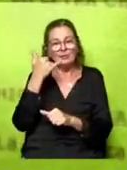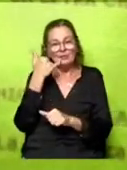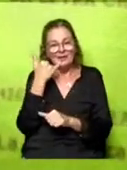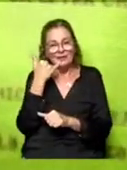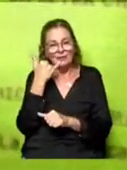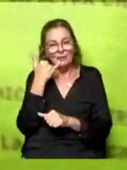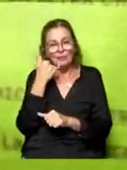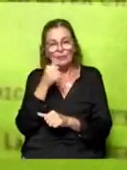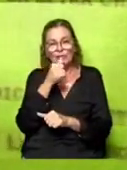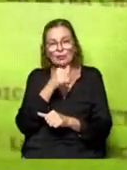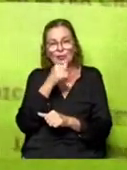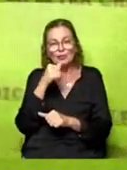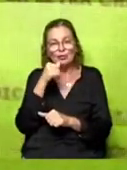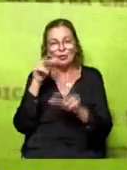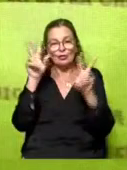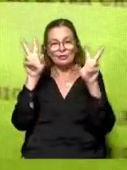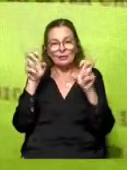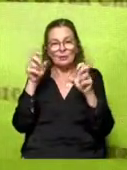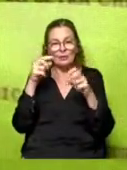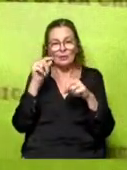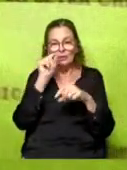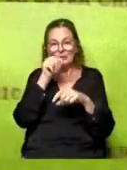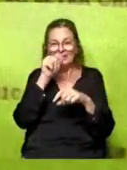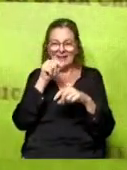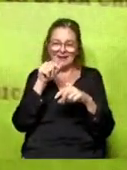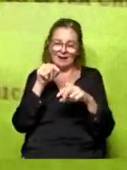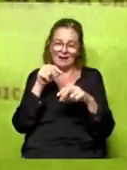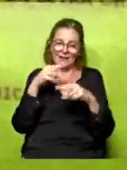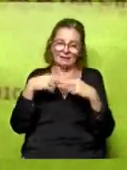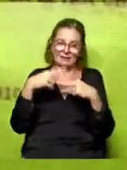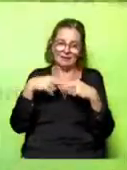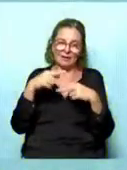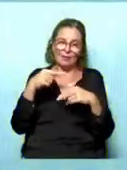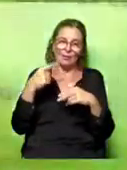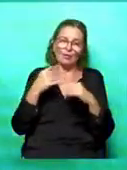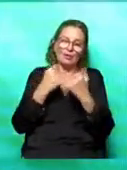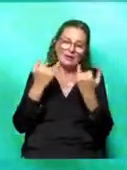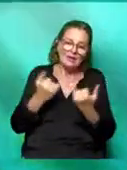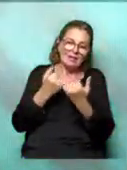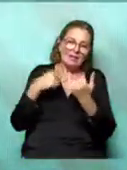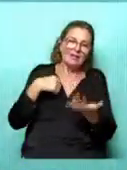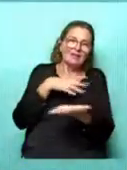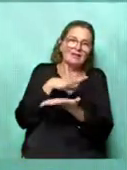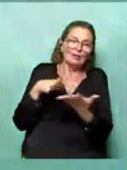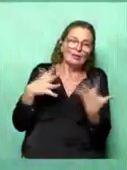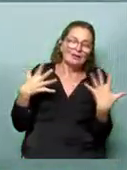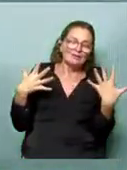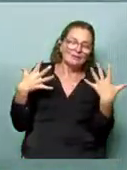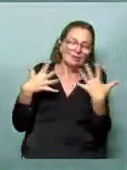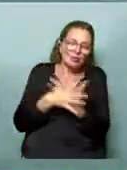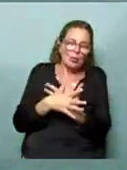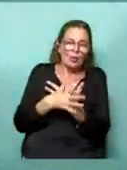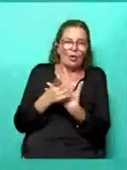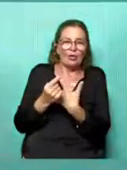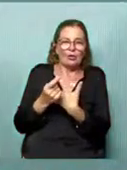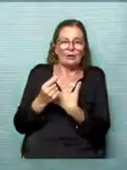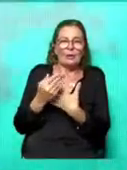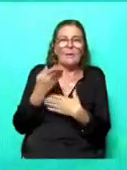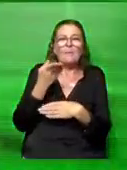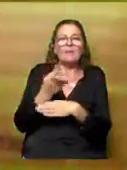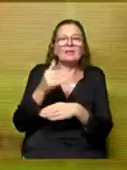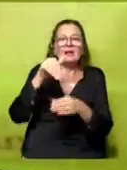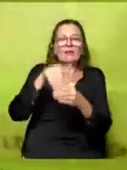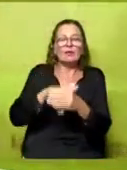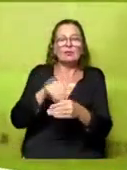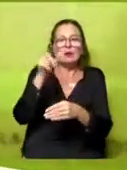y resolvamos los temas. No tuiteemos cuando todos los días hay situaciones que nos desgarran y nos duelen. Cuando uno le pide el voto a la ciudadanía